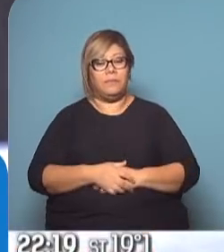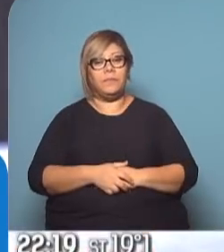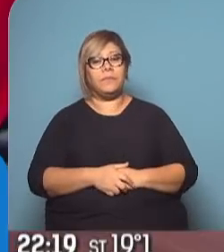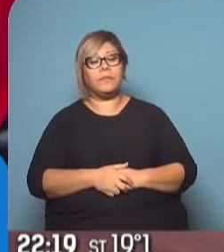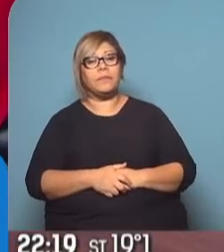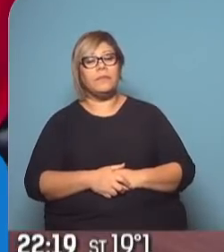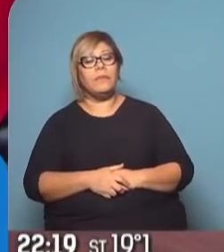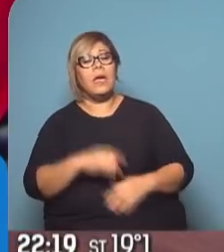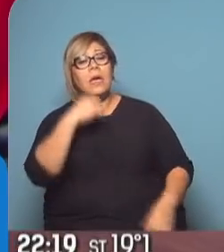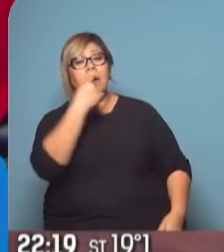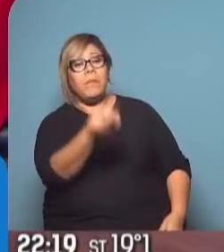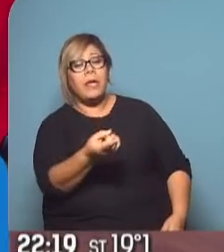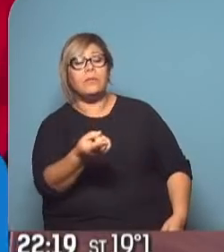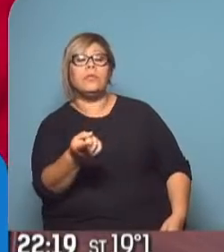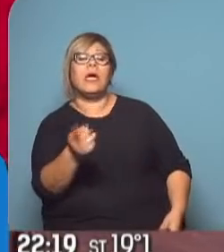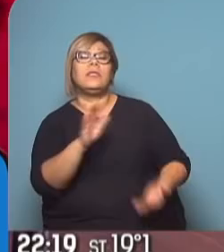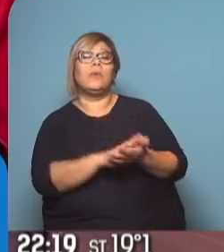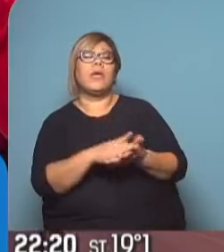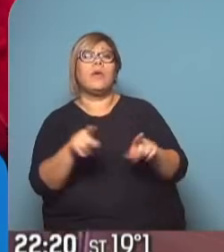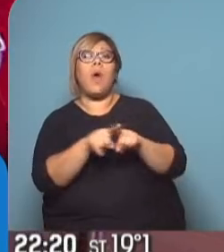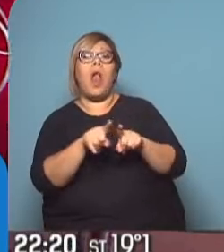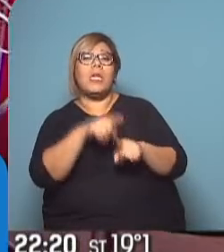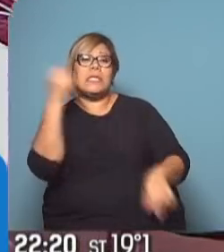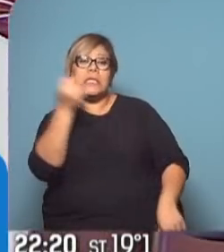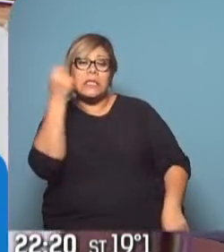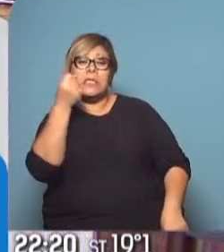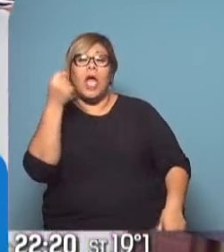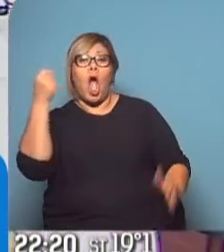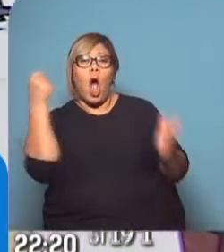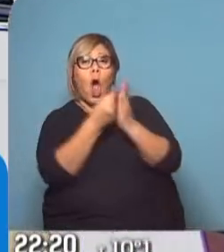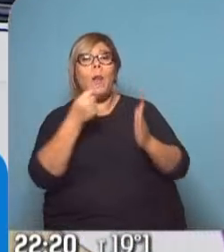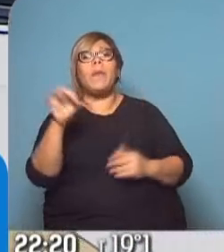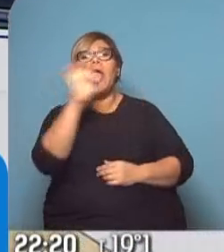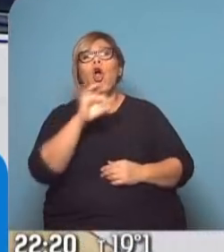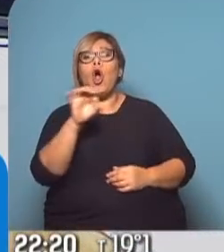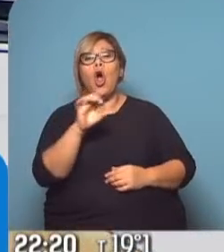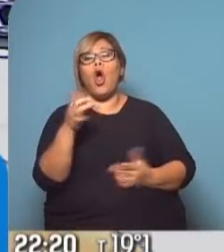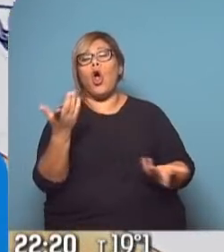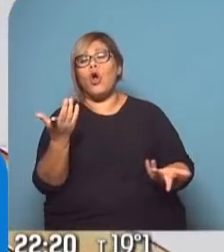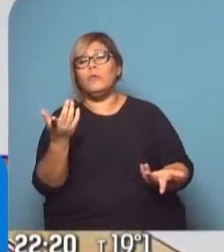de golpe, un intento simplemente de recuperar a Leopoldo López, que por otra parte,